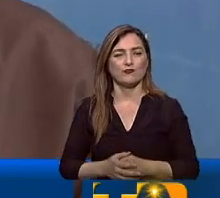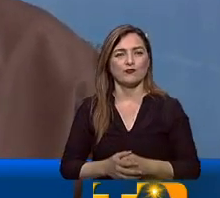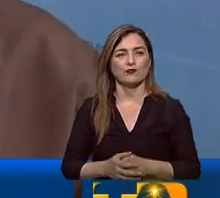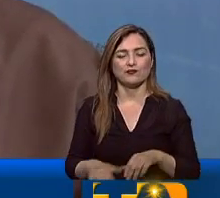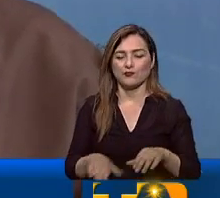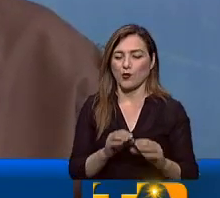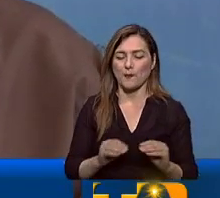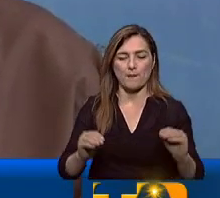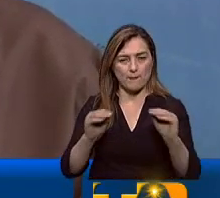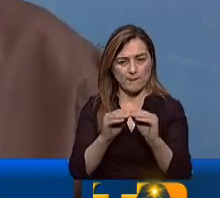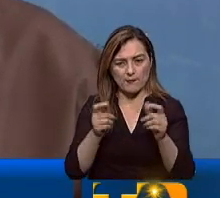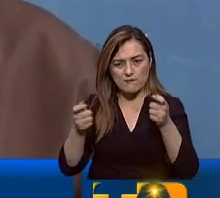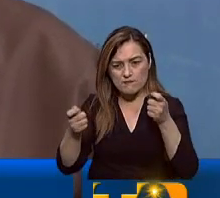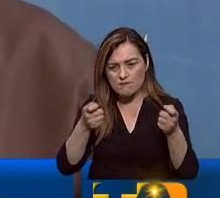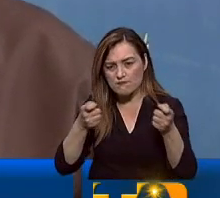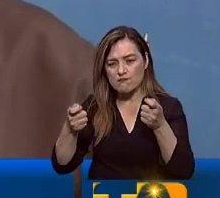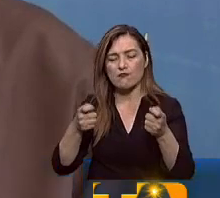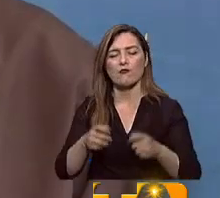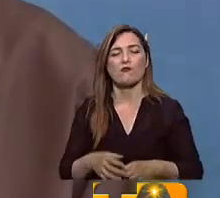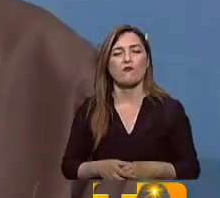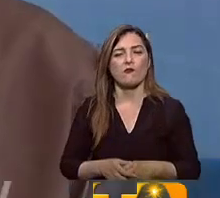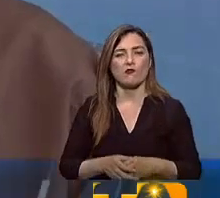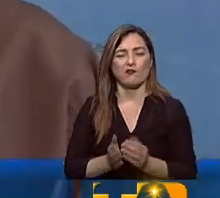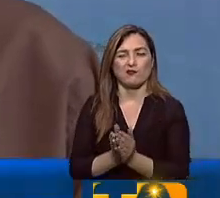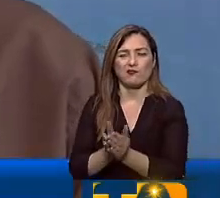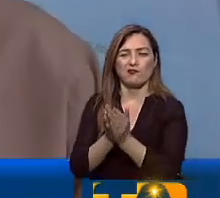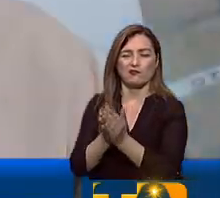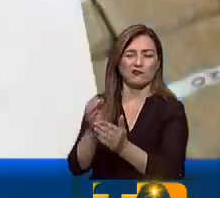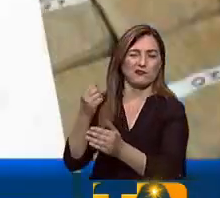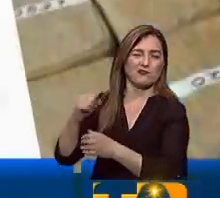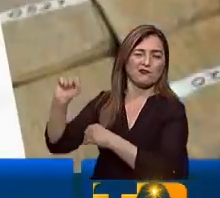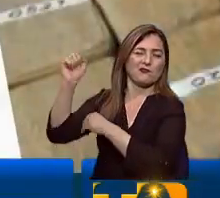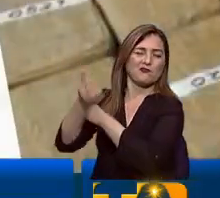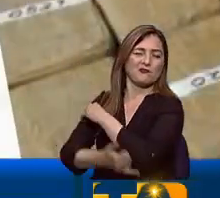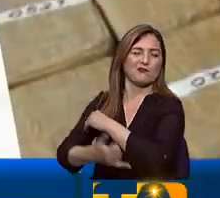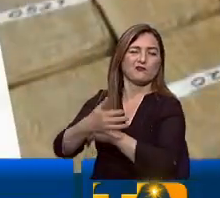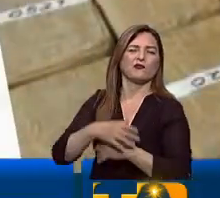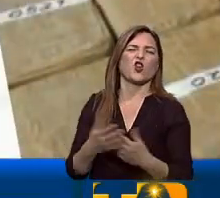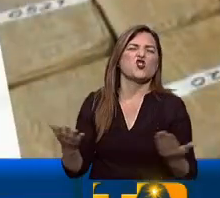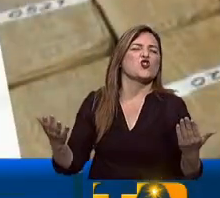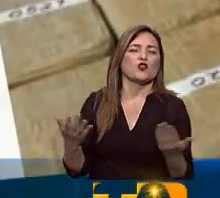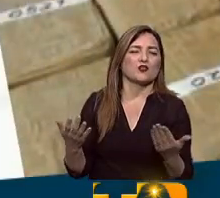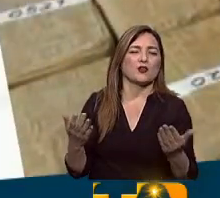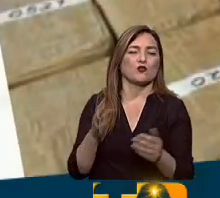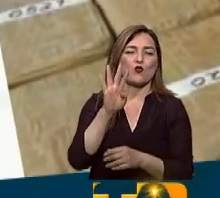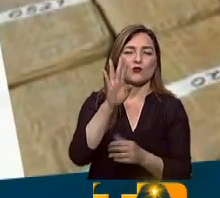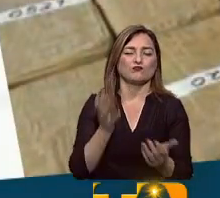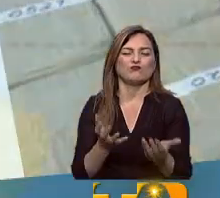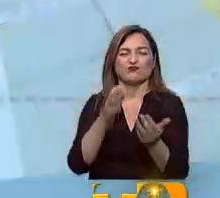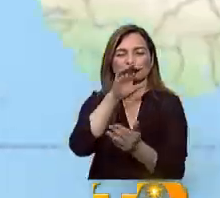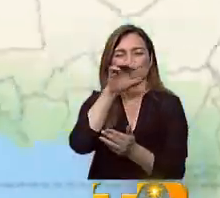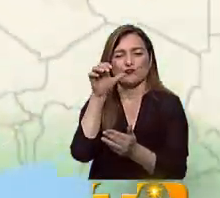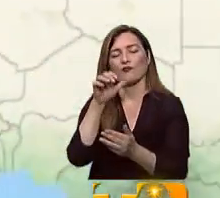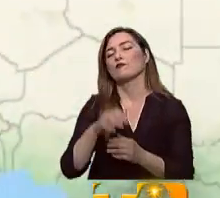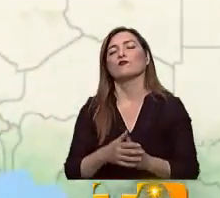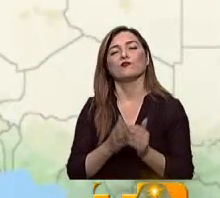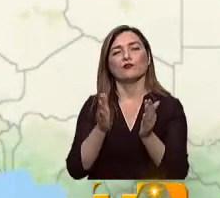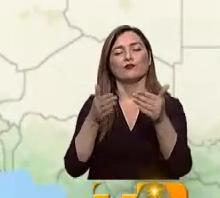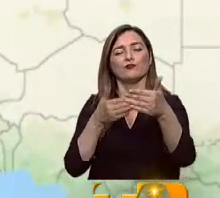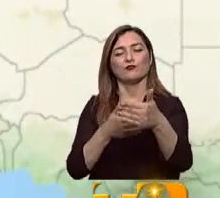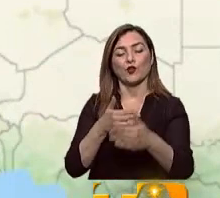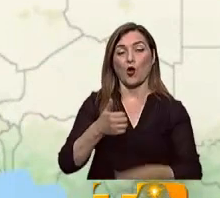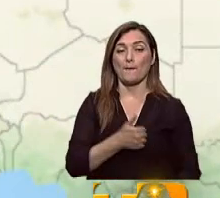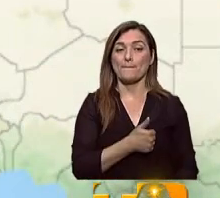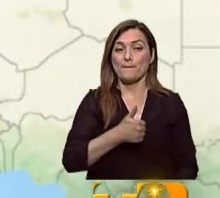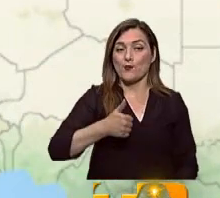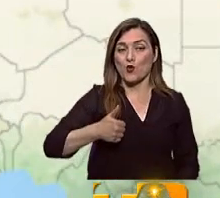las actividades con el fin de evitar que estos delitos salgan del país. El destino final de las más de 4 toneladas de droga era un contenedor para